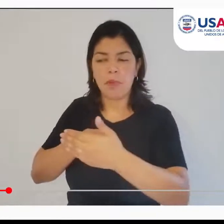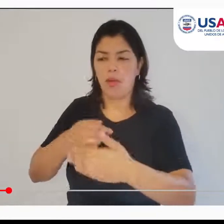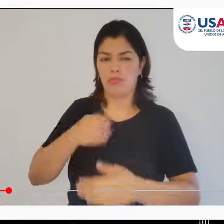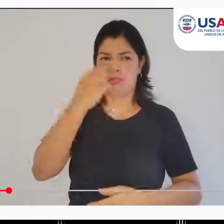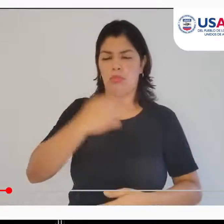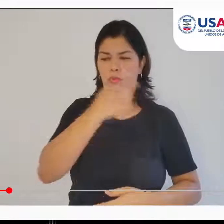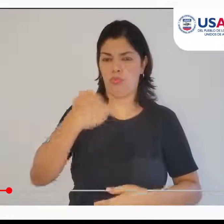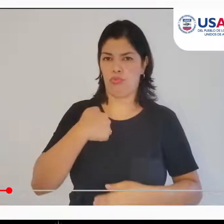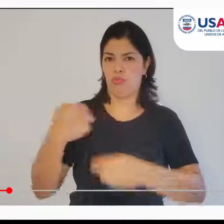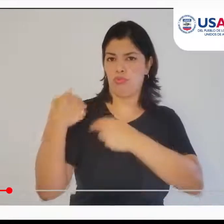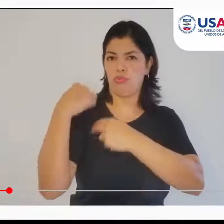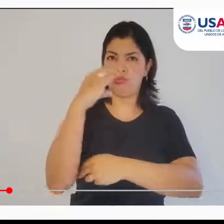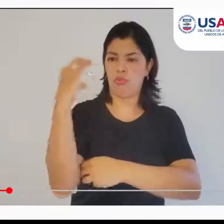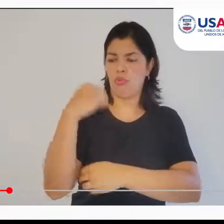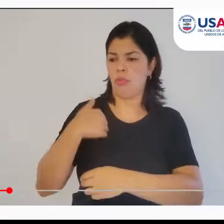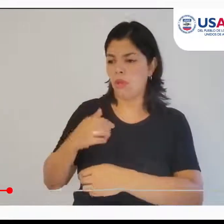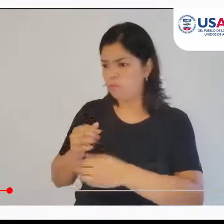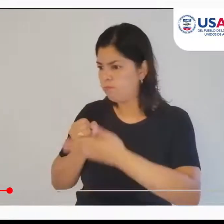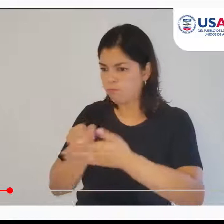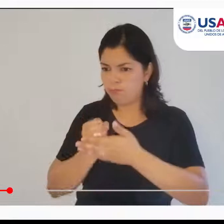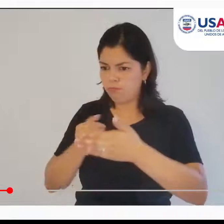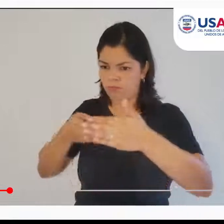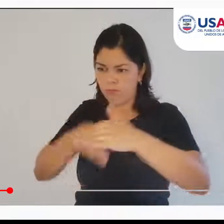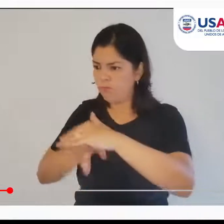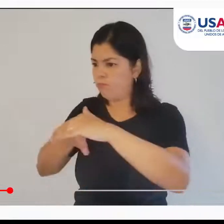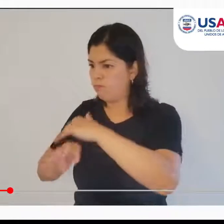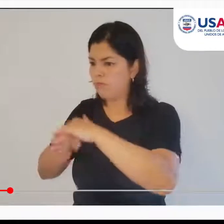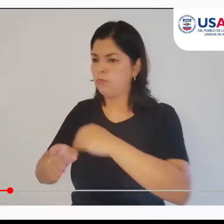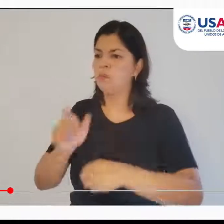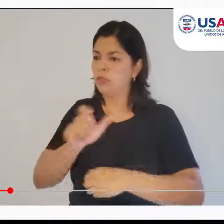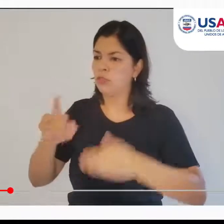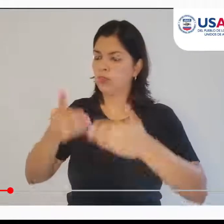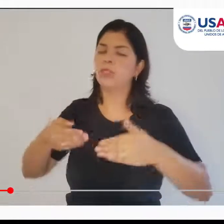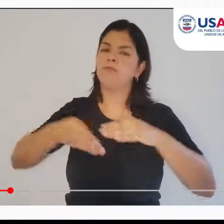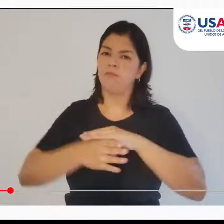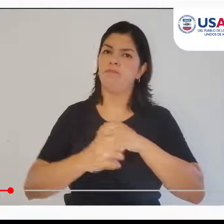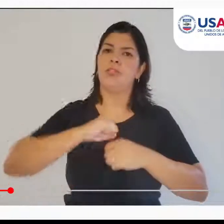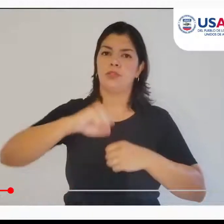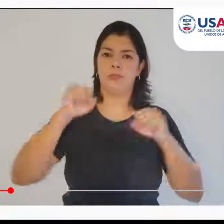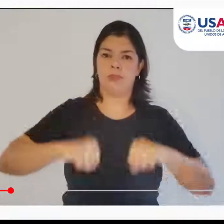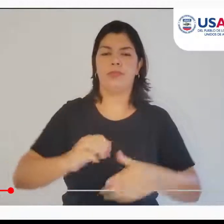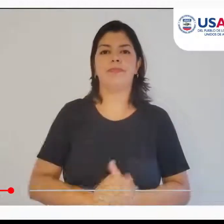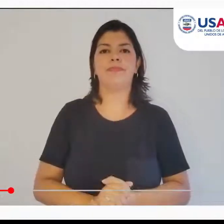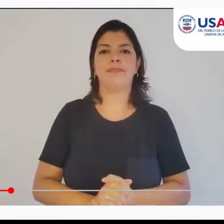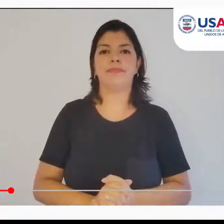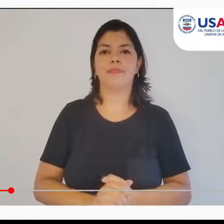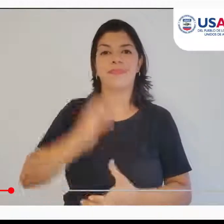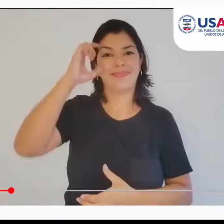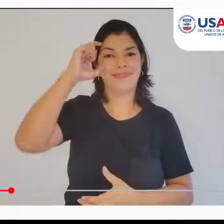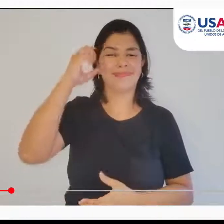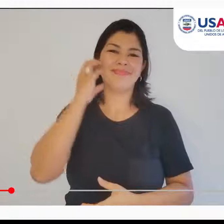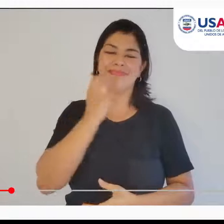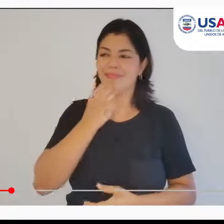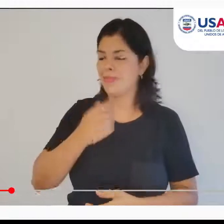condiciones y pudiendo ejercer sus derechos. Bueno, digamos que teniendo un poco ya más claro este tema, me gustaría que me